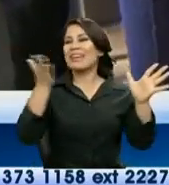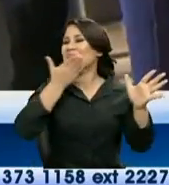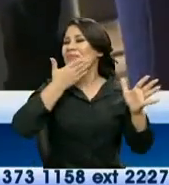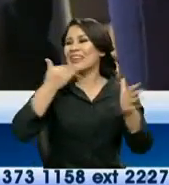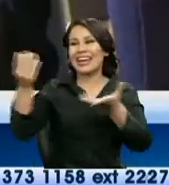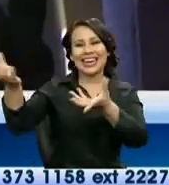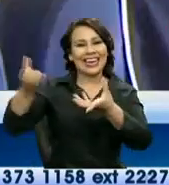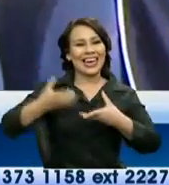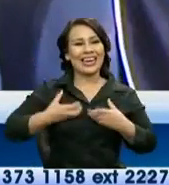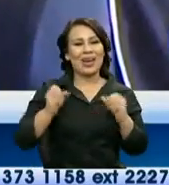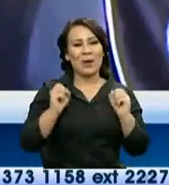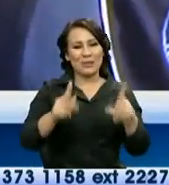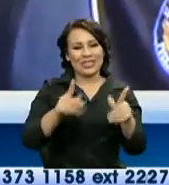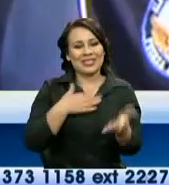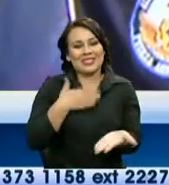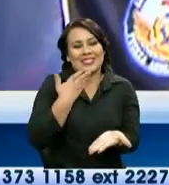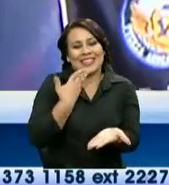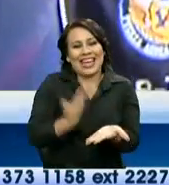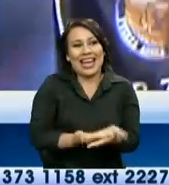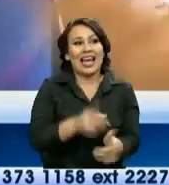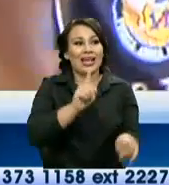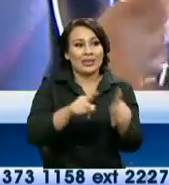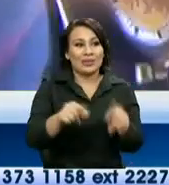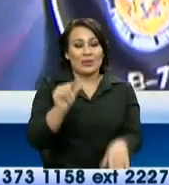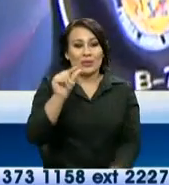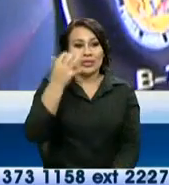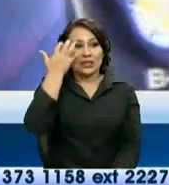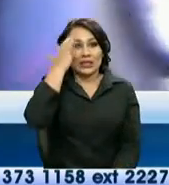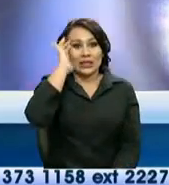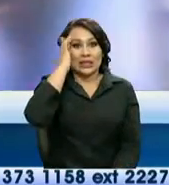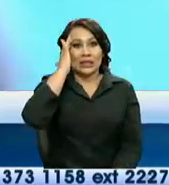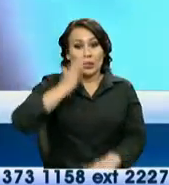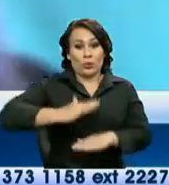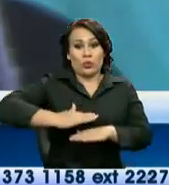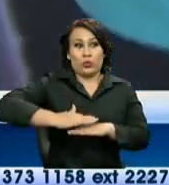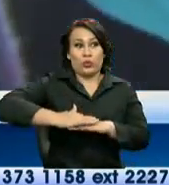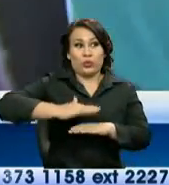esta oportunidad. Algunos tenían cierto temor por las alturas.